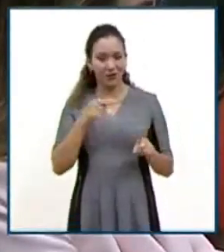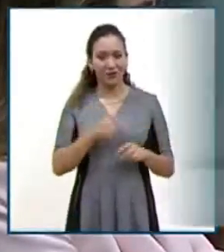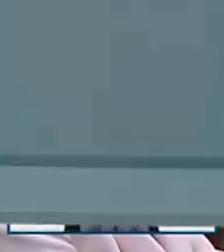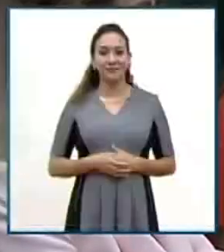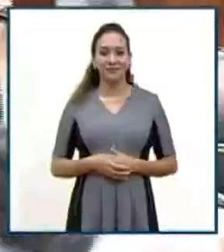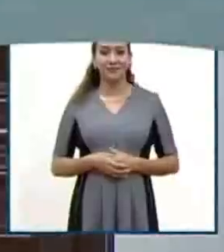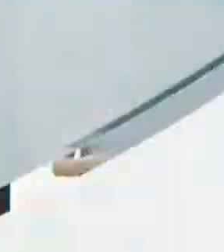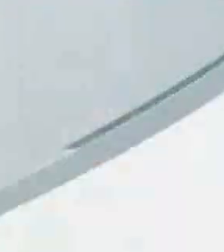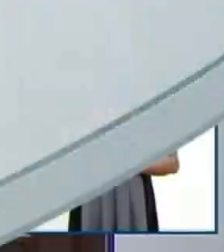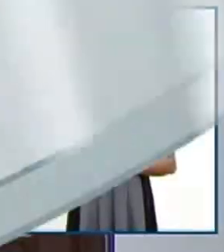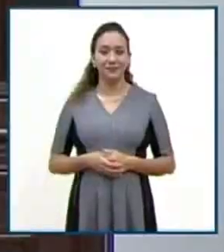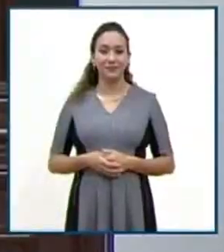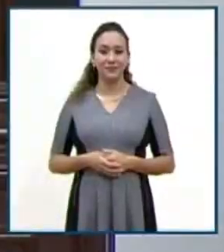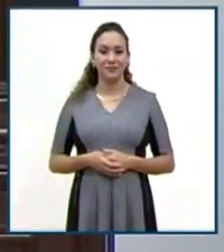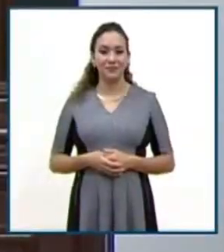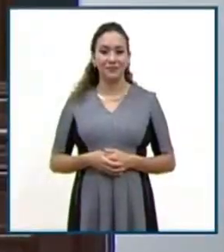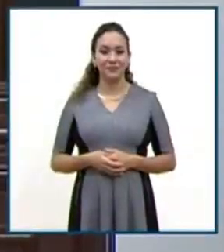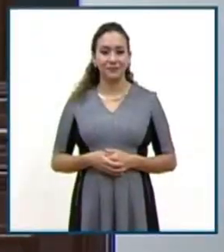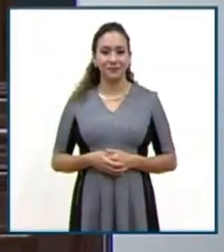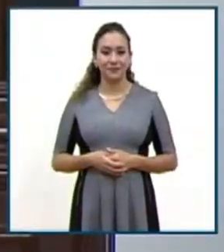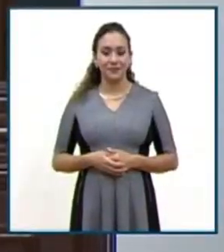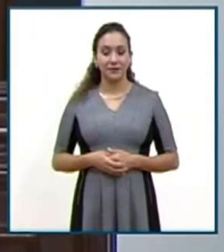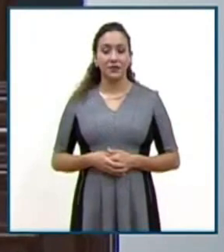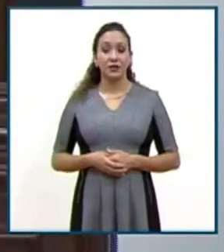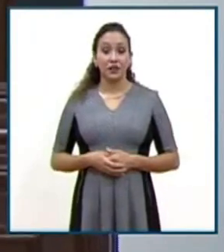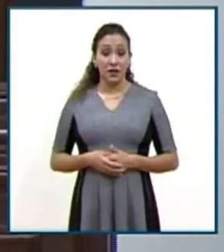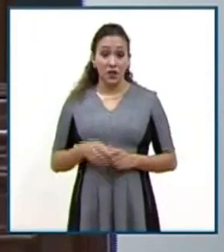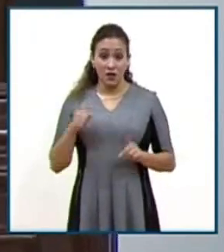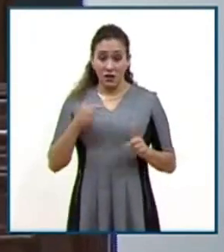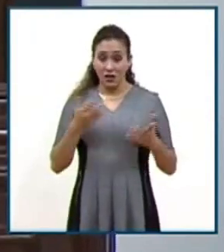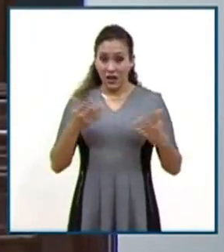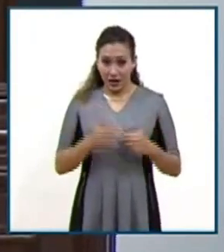promover la protección de los derechos humanos.